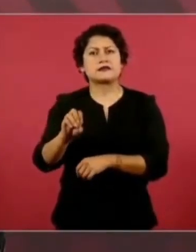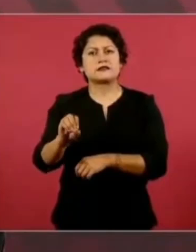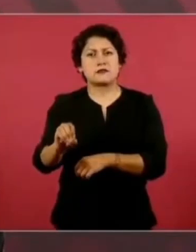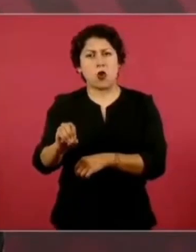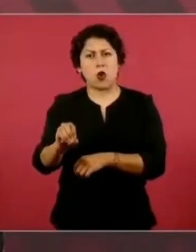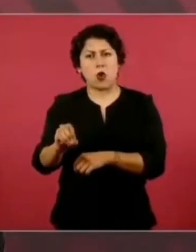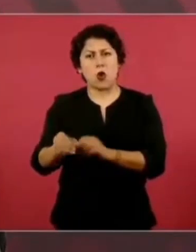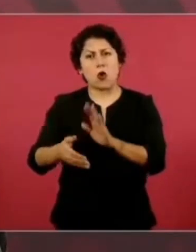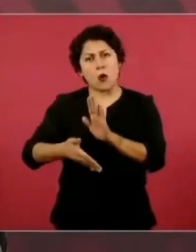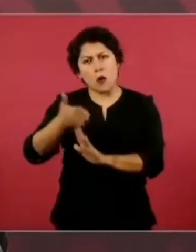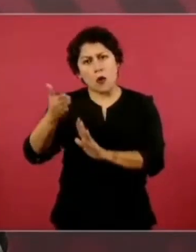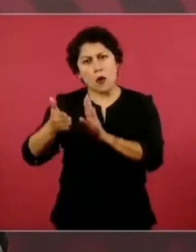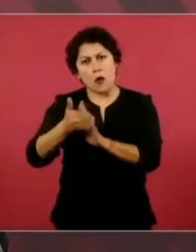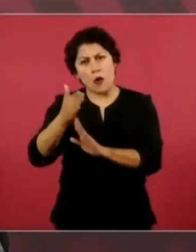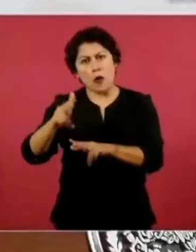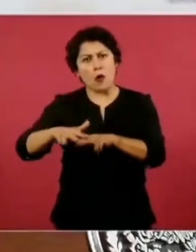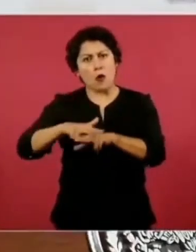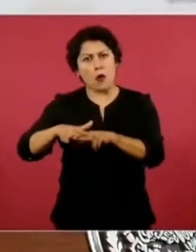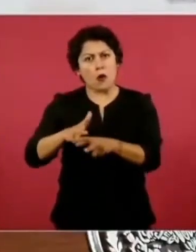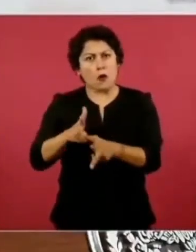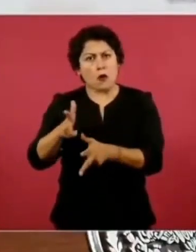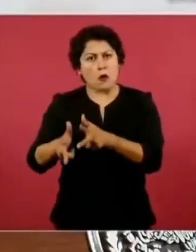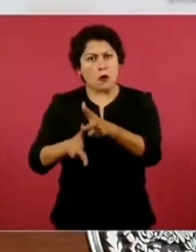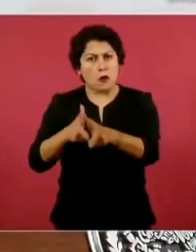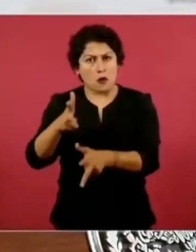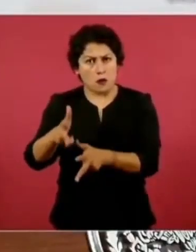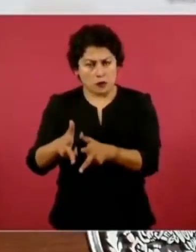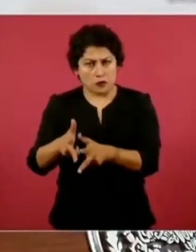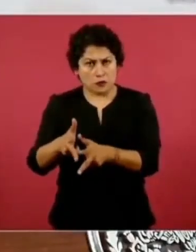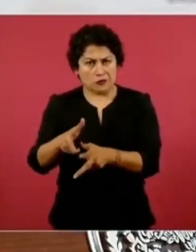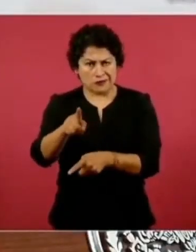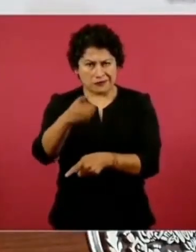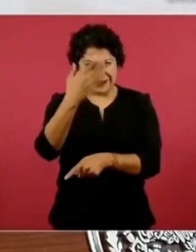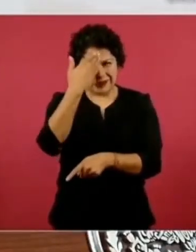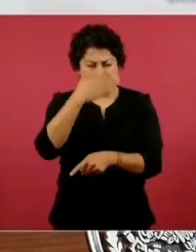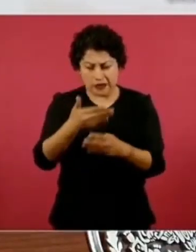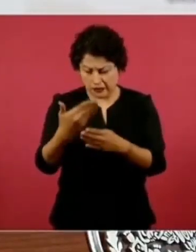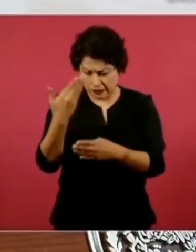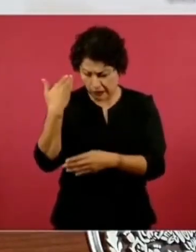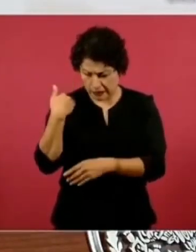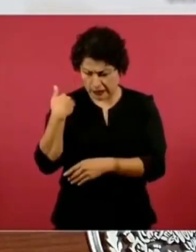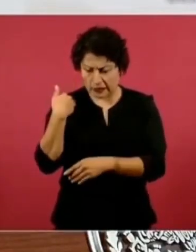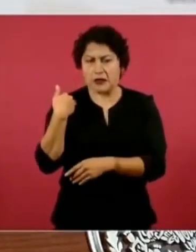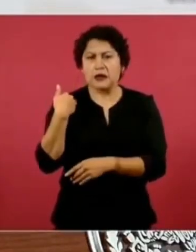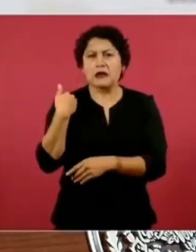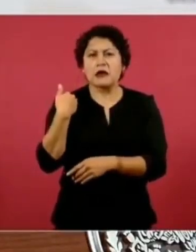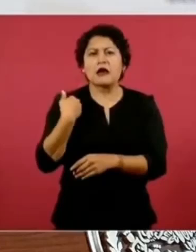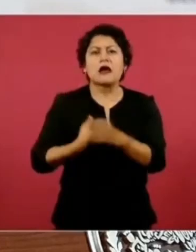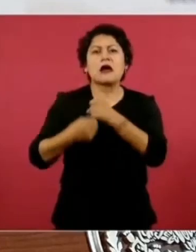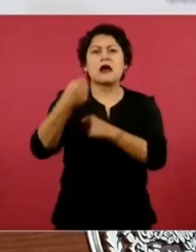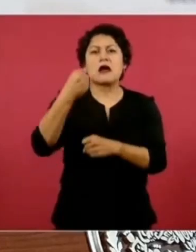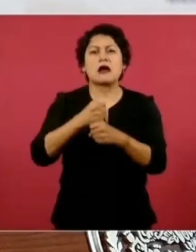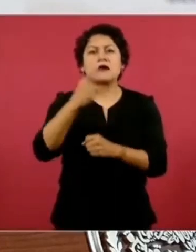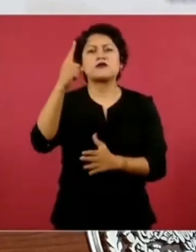El ferrocarril del Istmo se inauguró en 1907